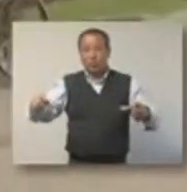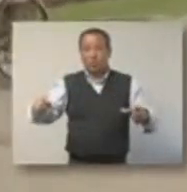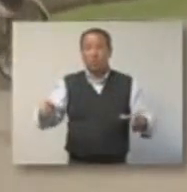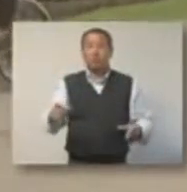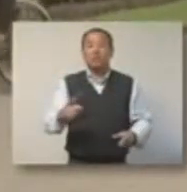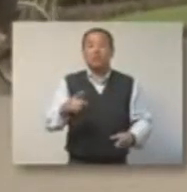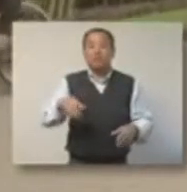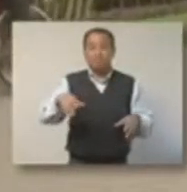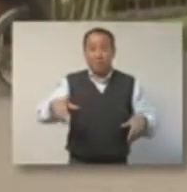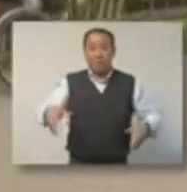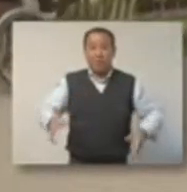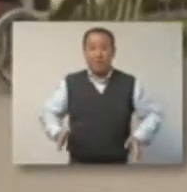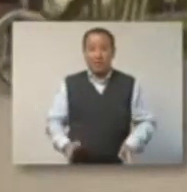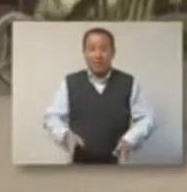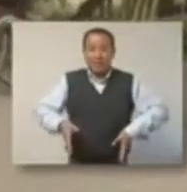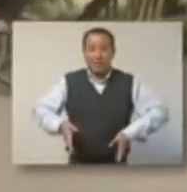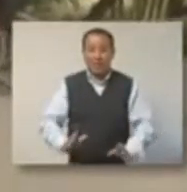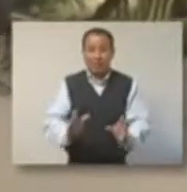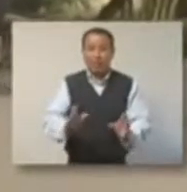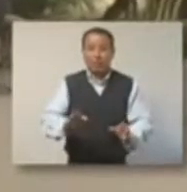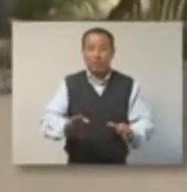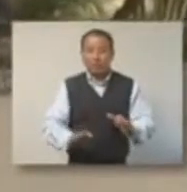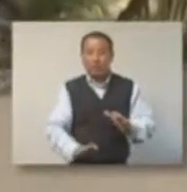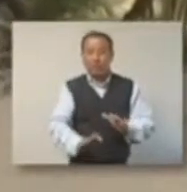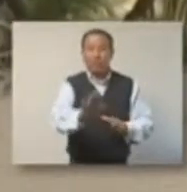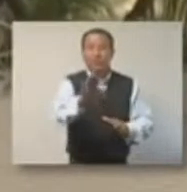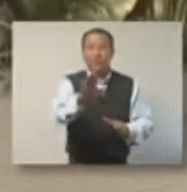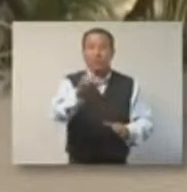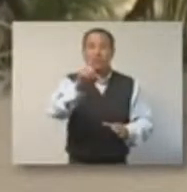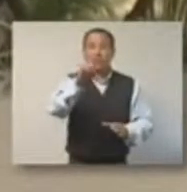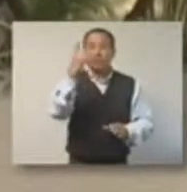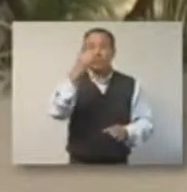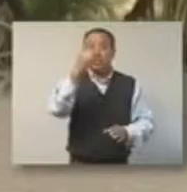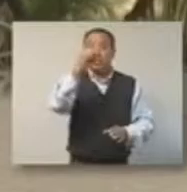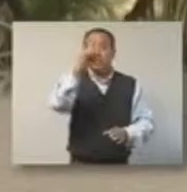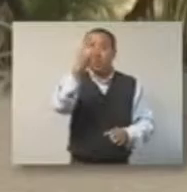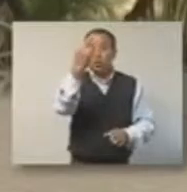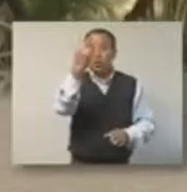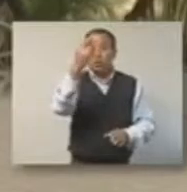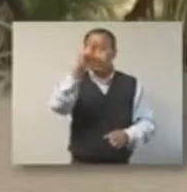Y las rampas no deben tener una inclinación mayor a 12%.